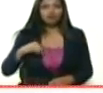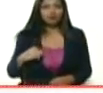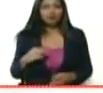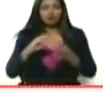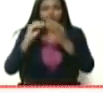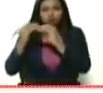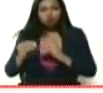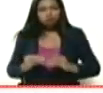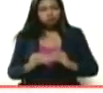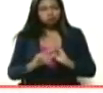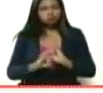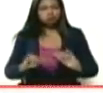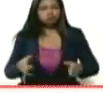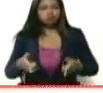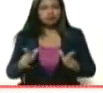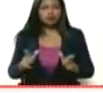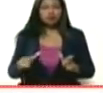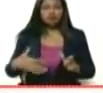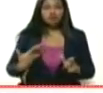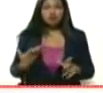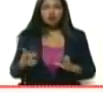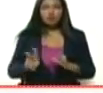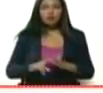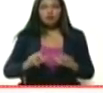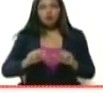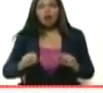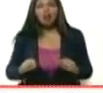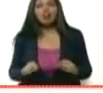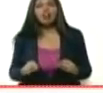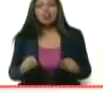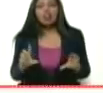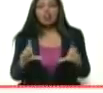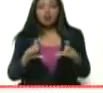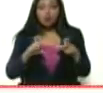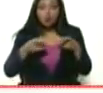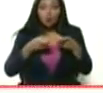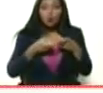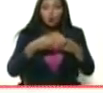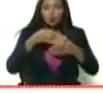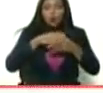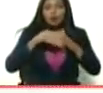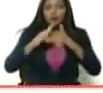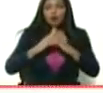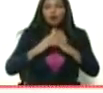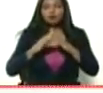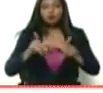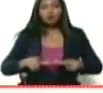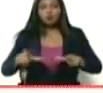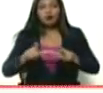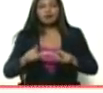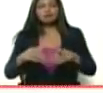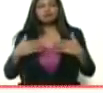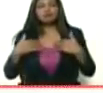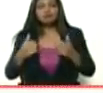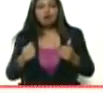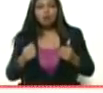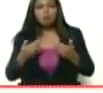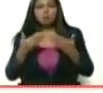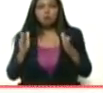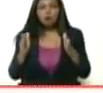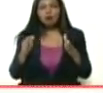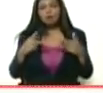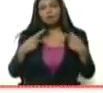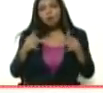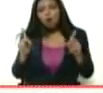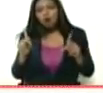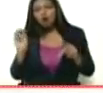adaptado para que puedan cumplir su cuarentena respectiva, bien sea en un centro de salud pública, bien sea en un centro de salud